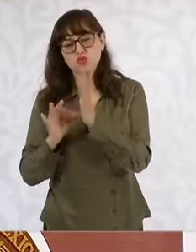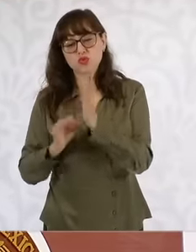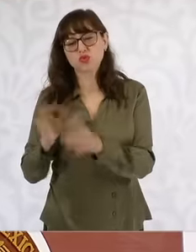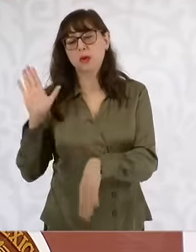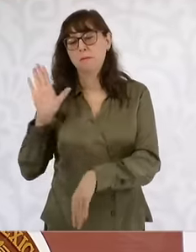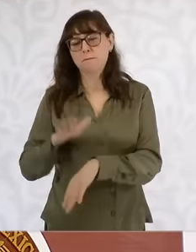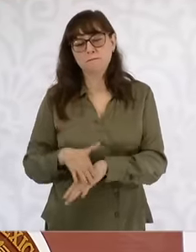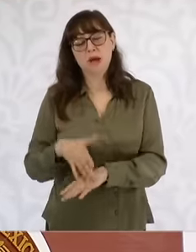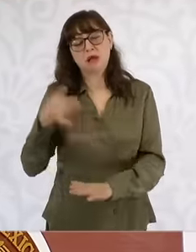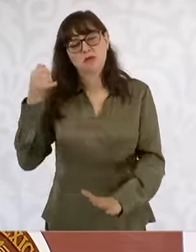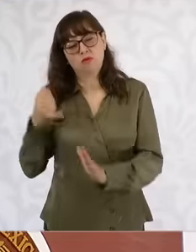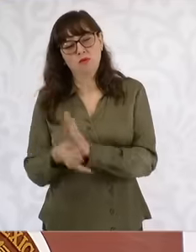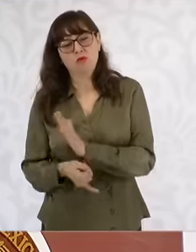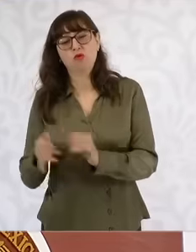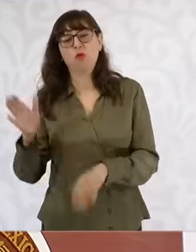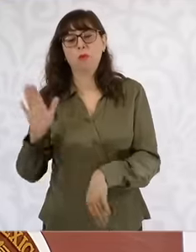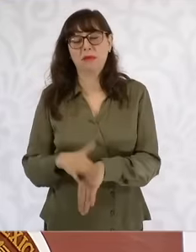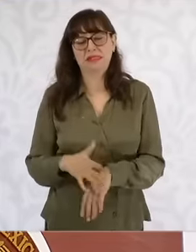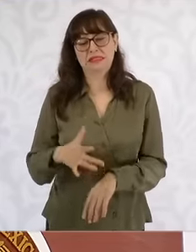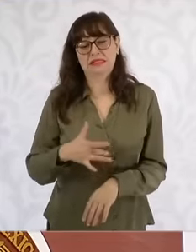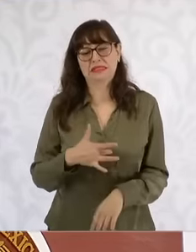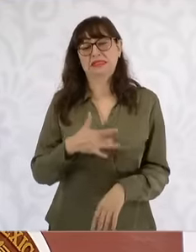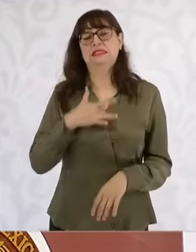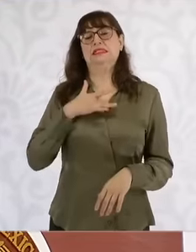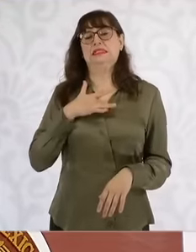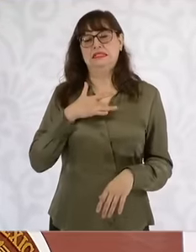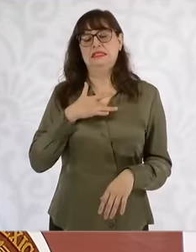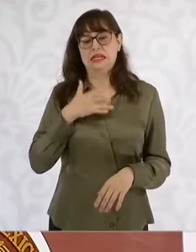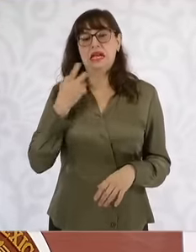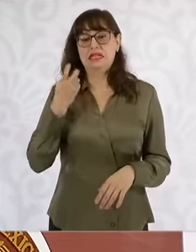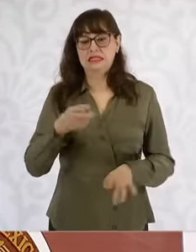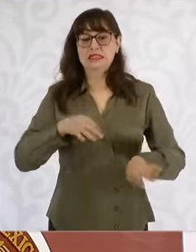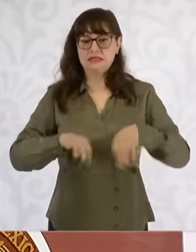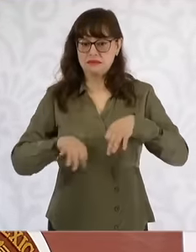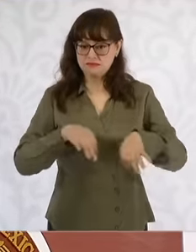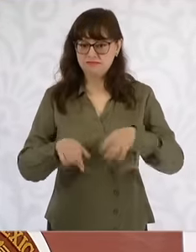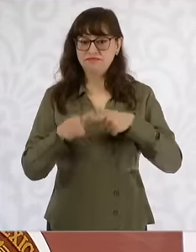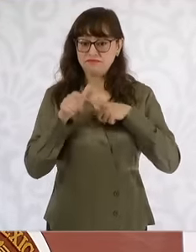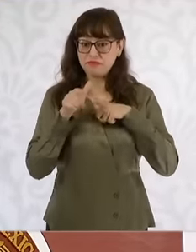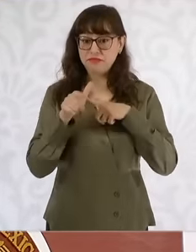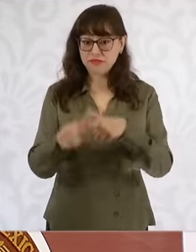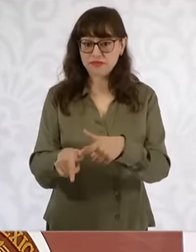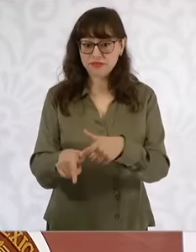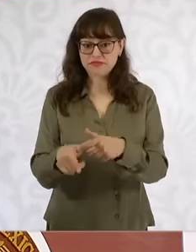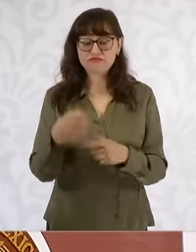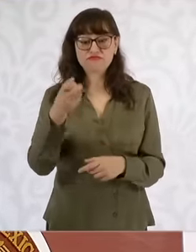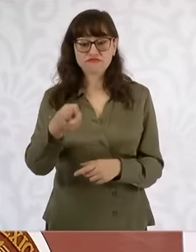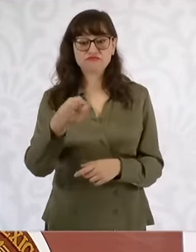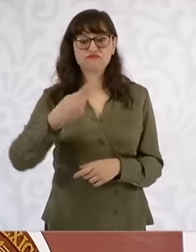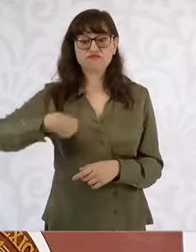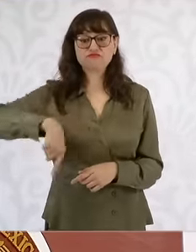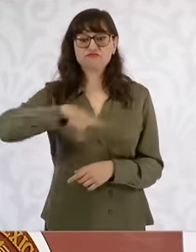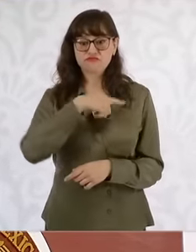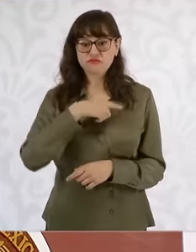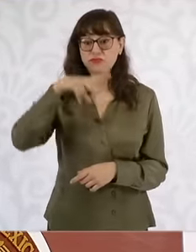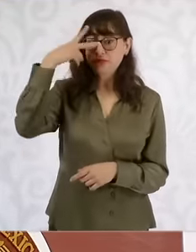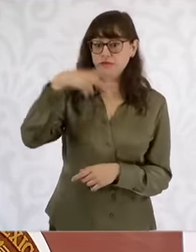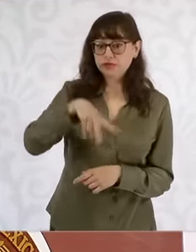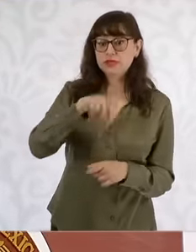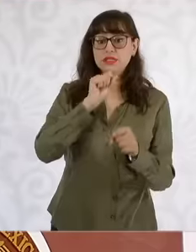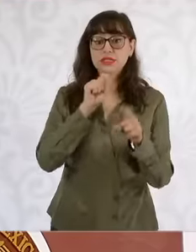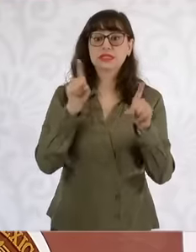que otros, de manera que el trabajo ahí sigue. A México le ha interesado también que se toquen